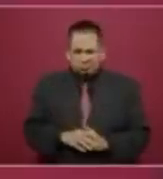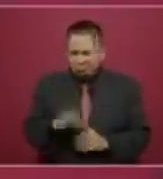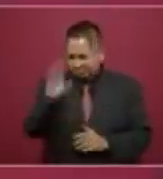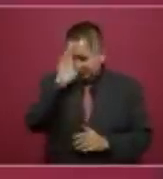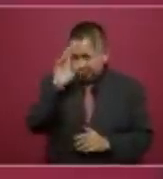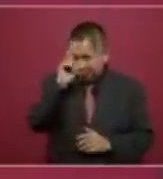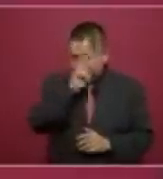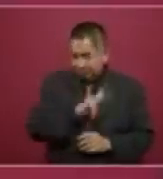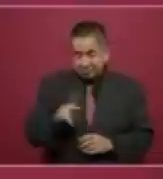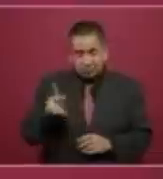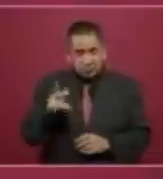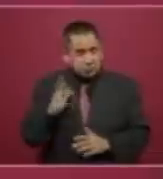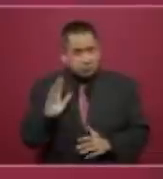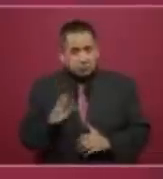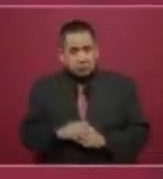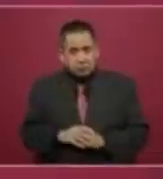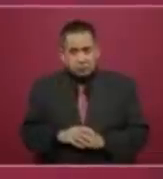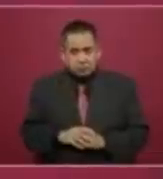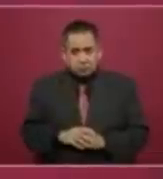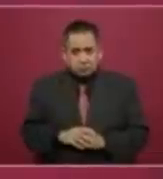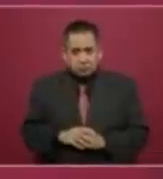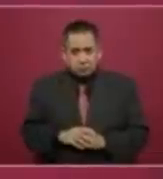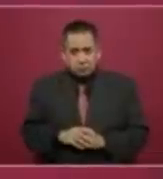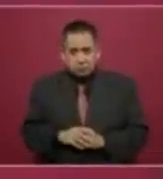terrible. Nada más les daban